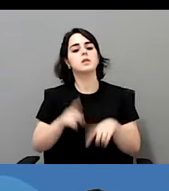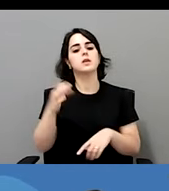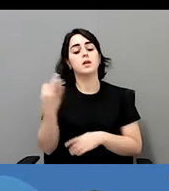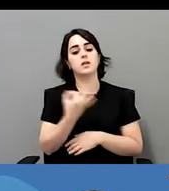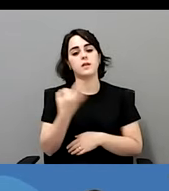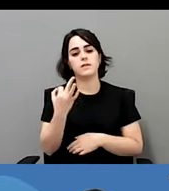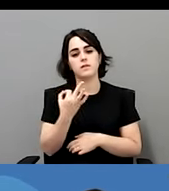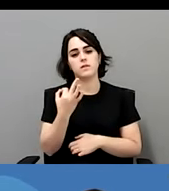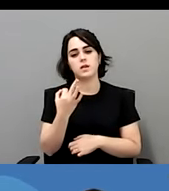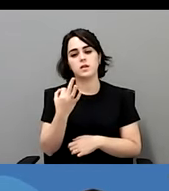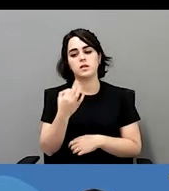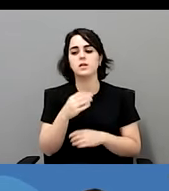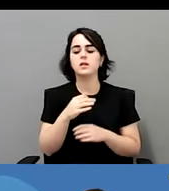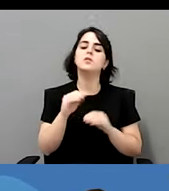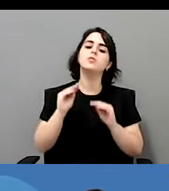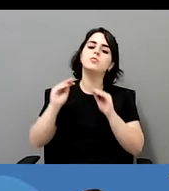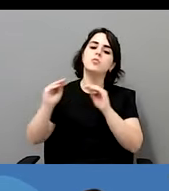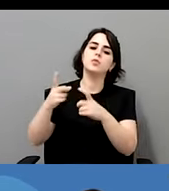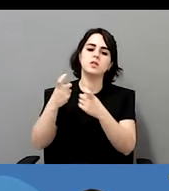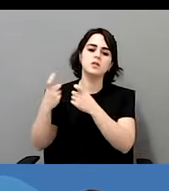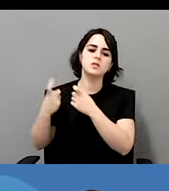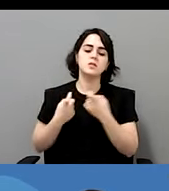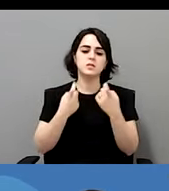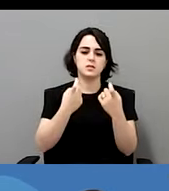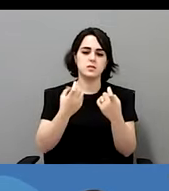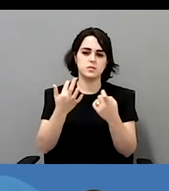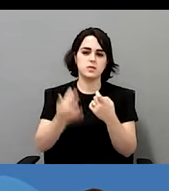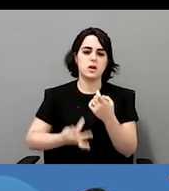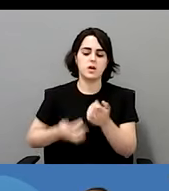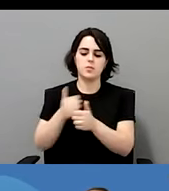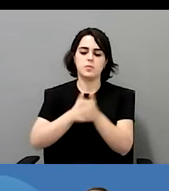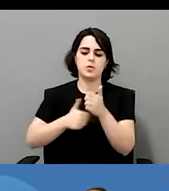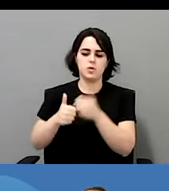sus necesidades y prioridades.